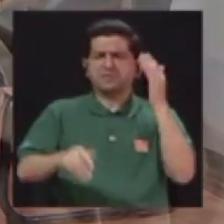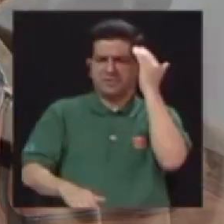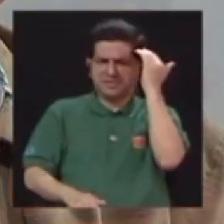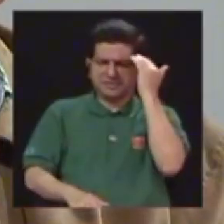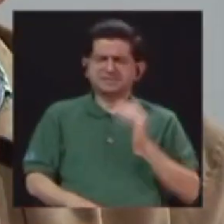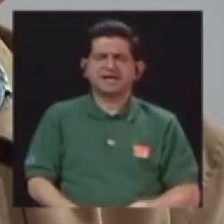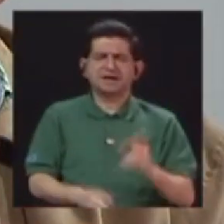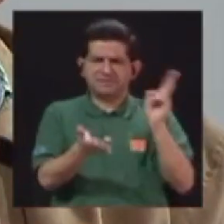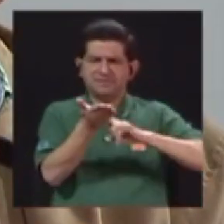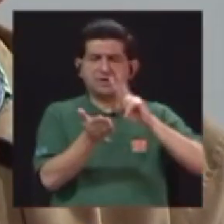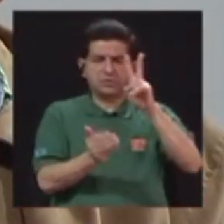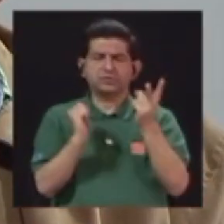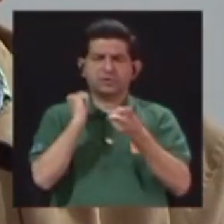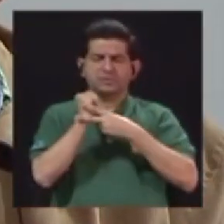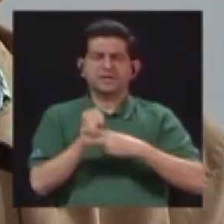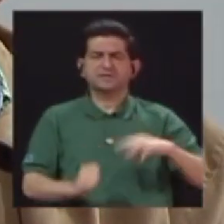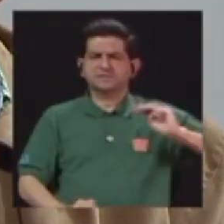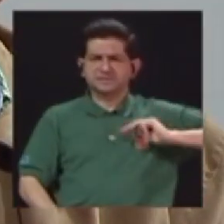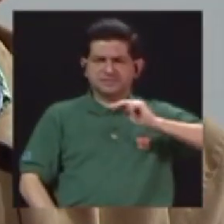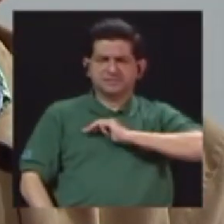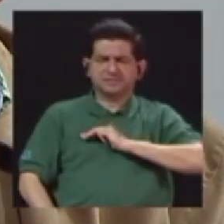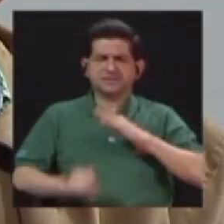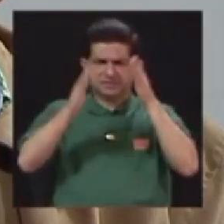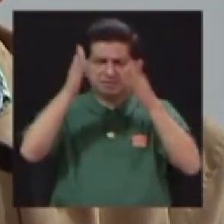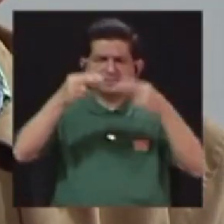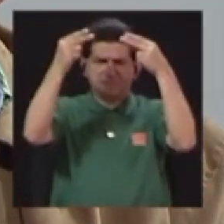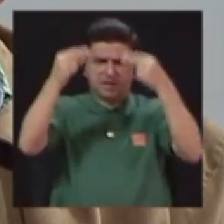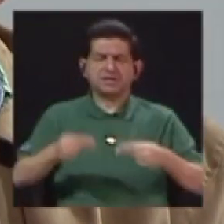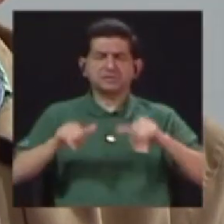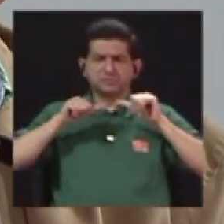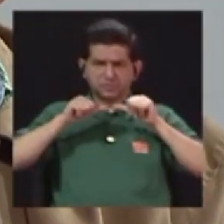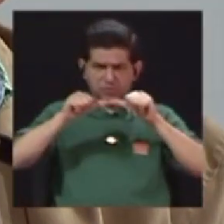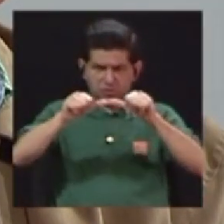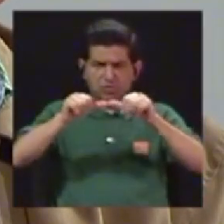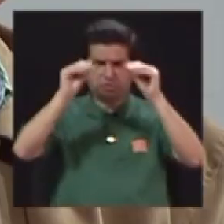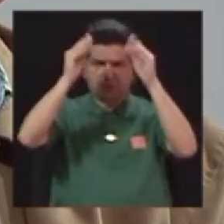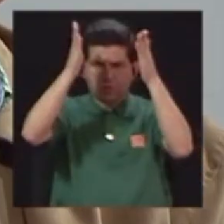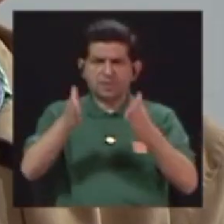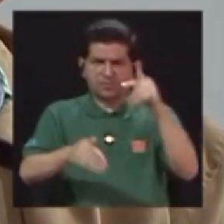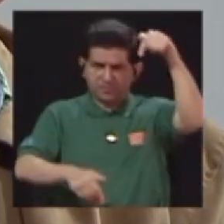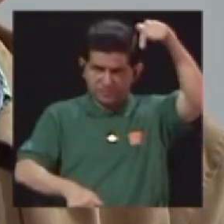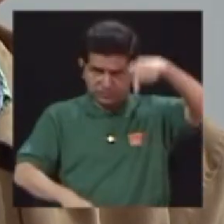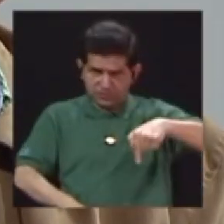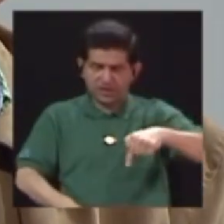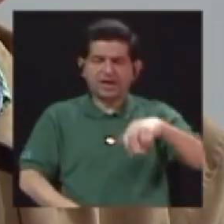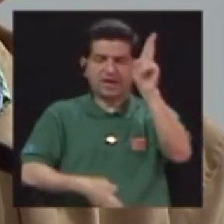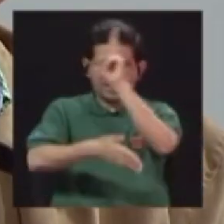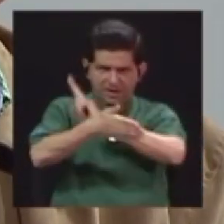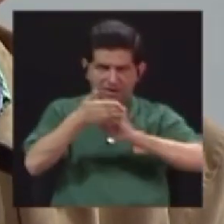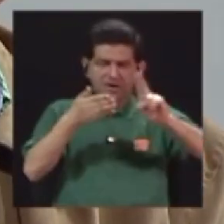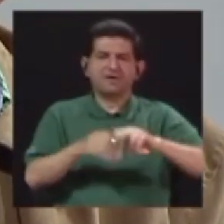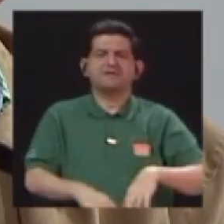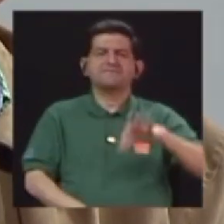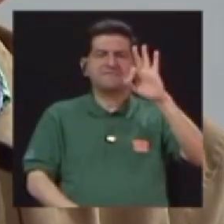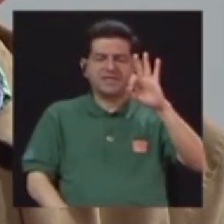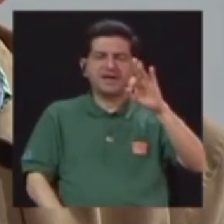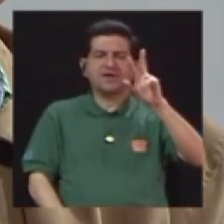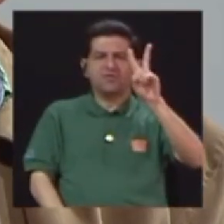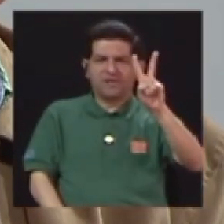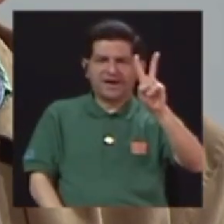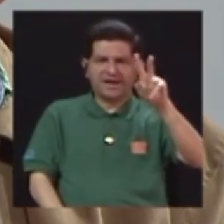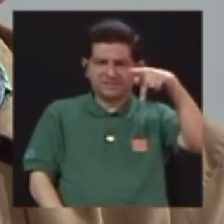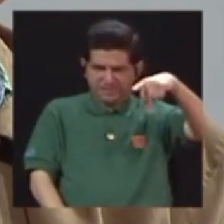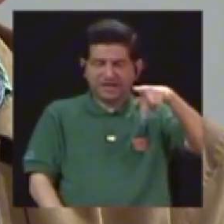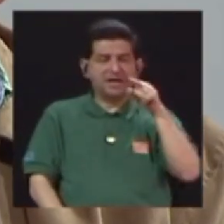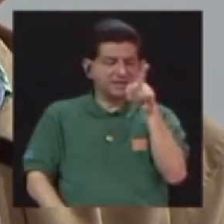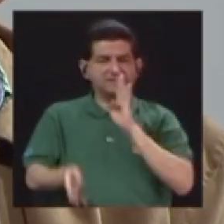2 veces ministro de Hacienda y sigue siendo profesor nuestro aquí en la universidad, don Federico Vargas Peralta, con